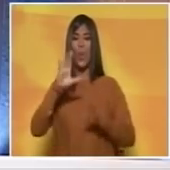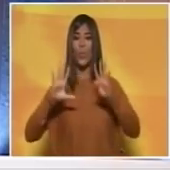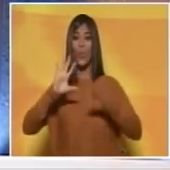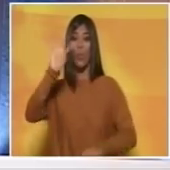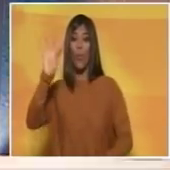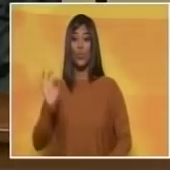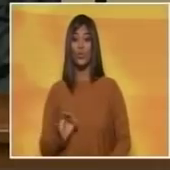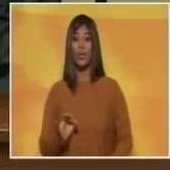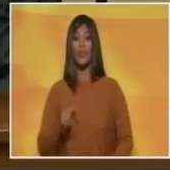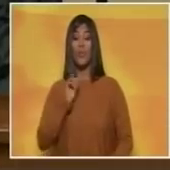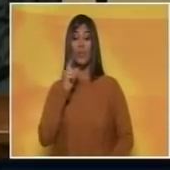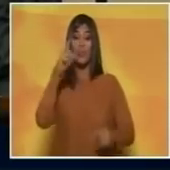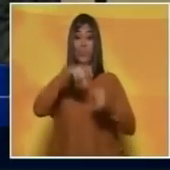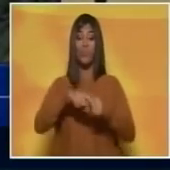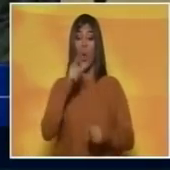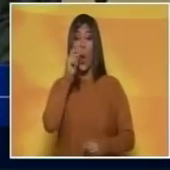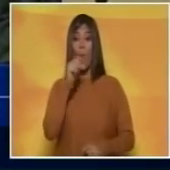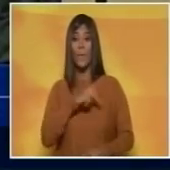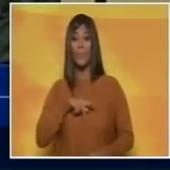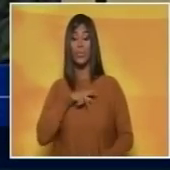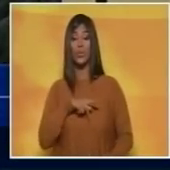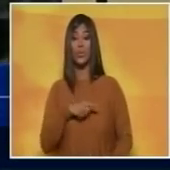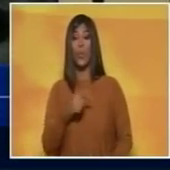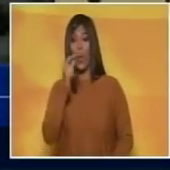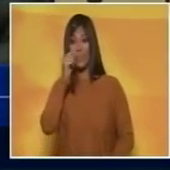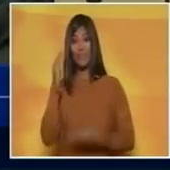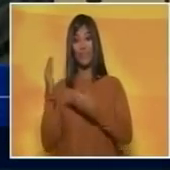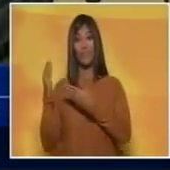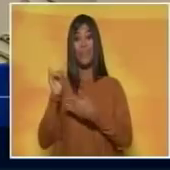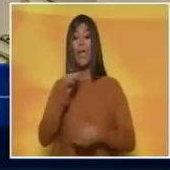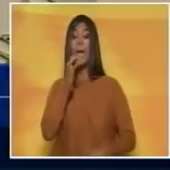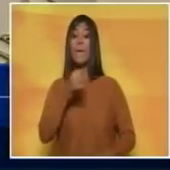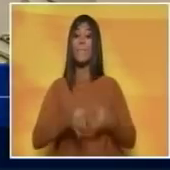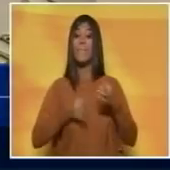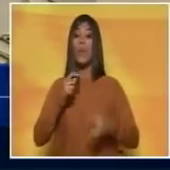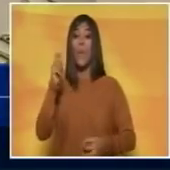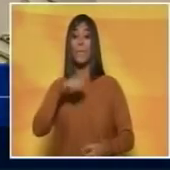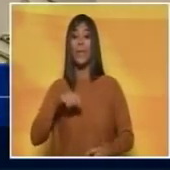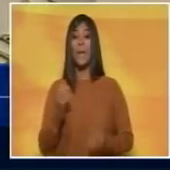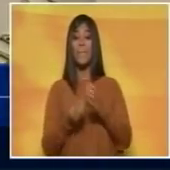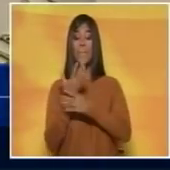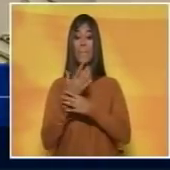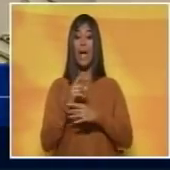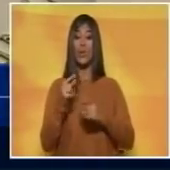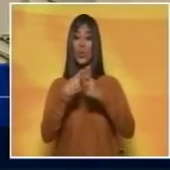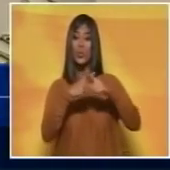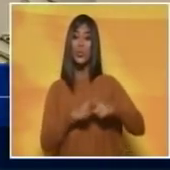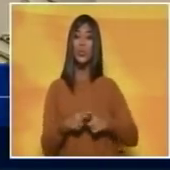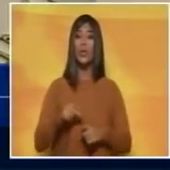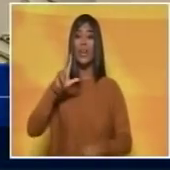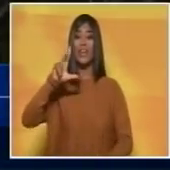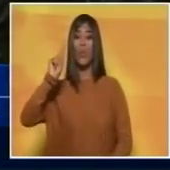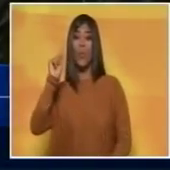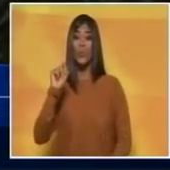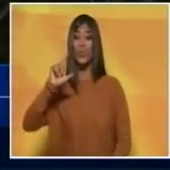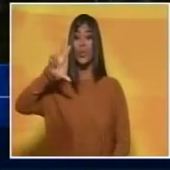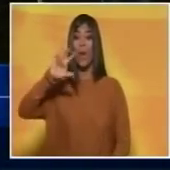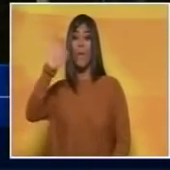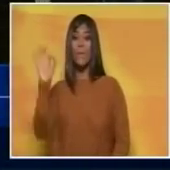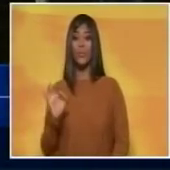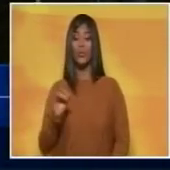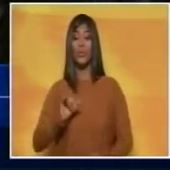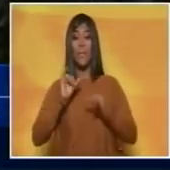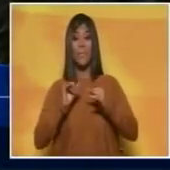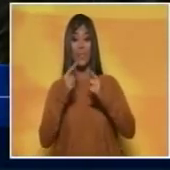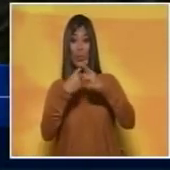815.194%. El integrante de la Comisión, Ángel Alvarado, indicó que durante el mes de mayo la cifra se ubicó en 31.3%. Ante